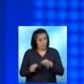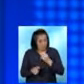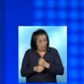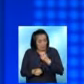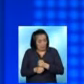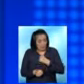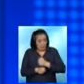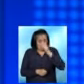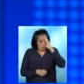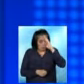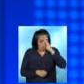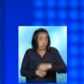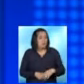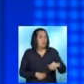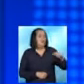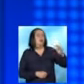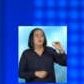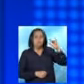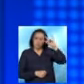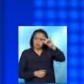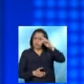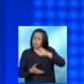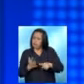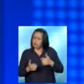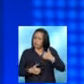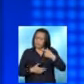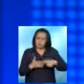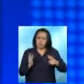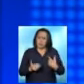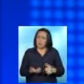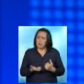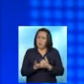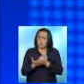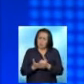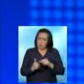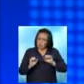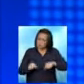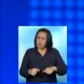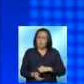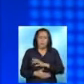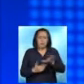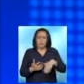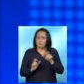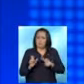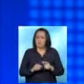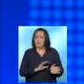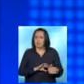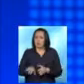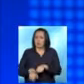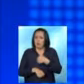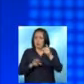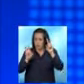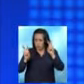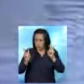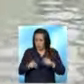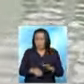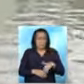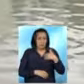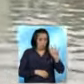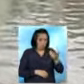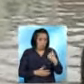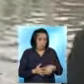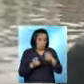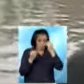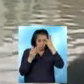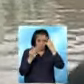de la policía y de las Fuerzas Armadas, que están mostrando mucha solidaridad, altruismo con el resto. Vamos ahora con otro tema, porque luego de que un